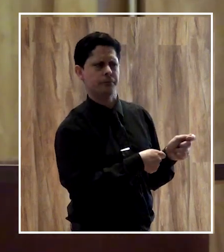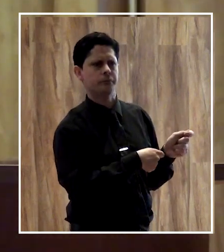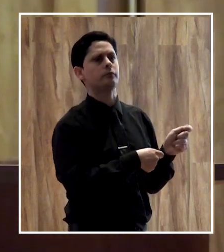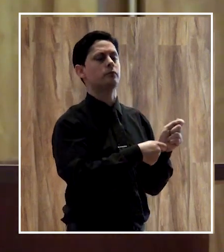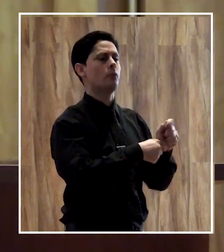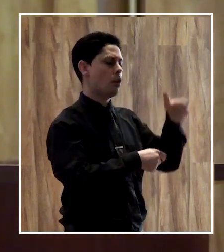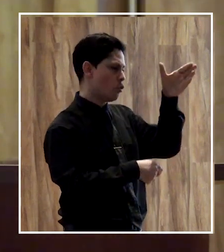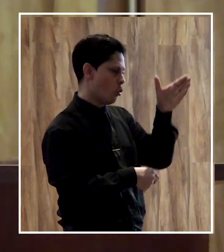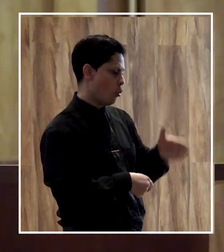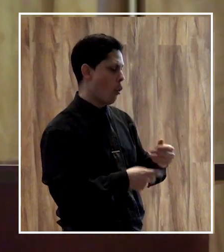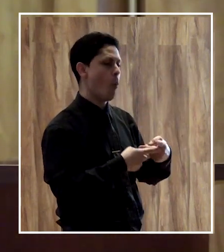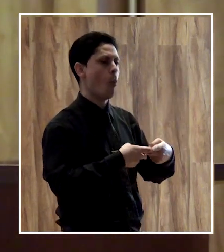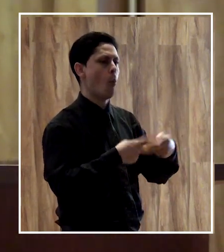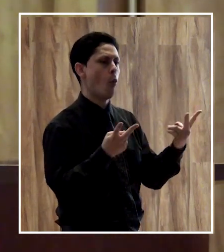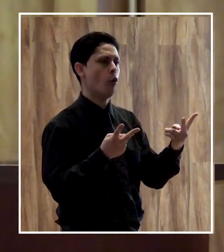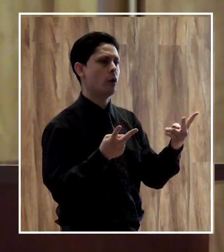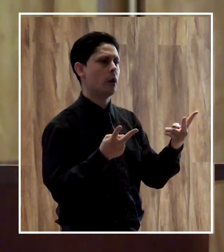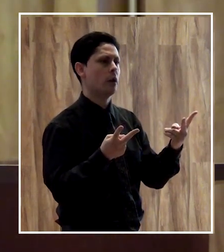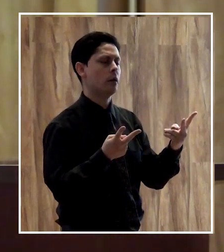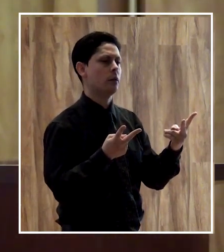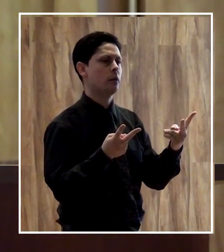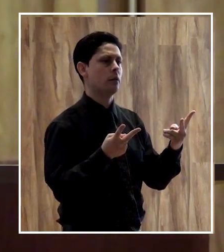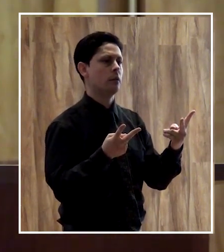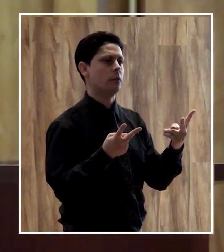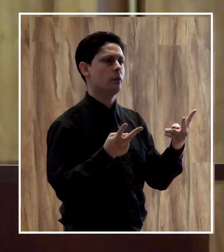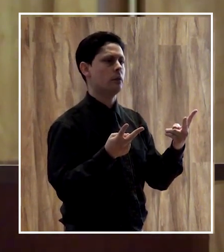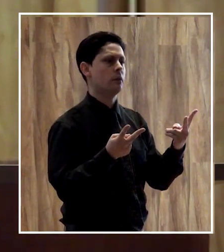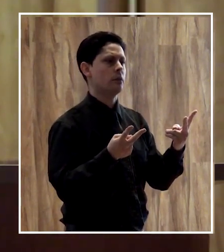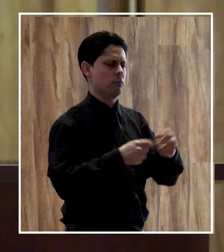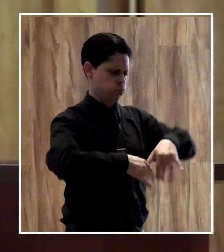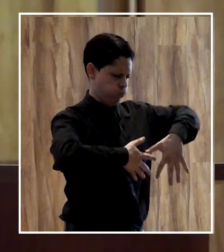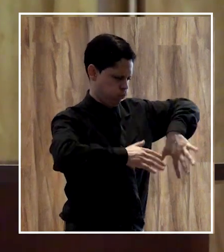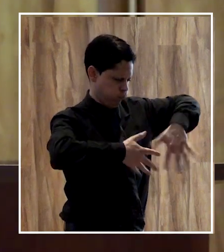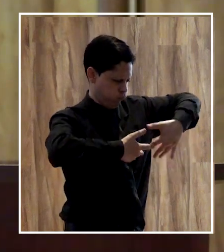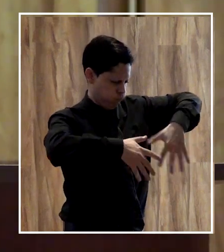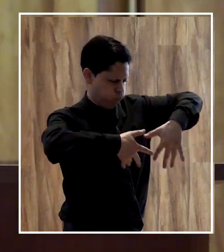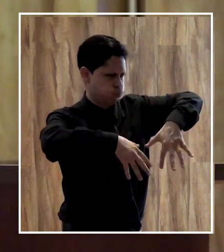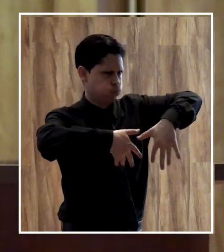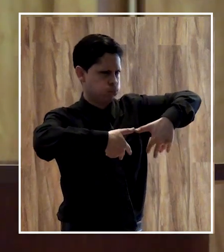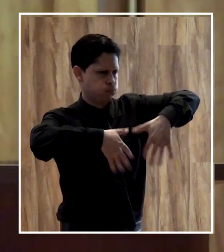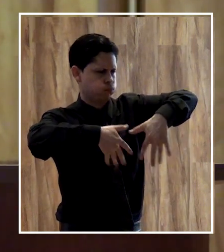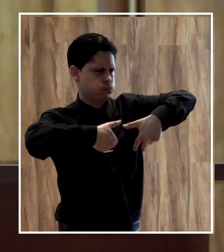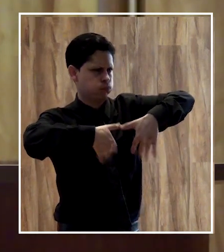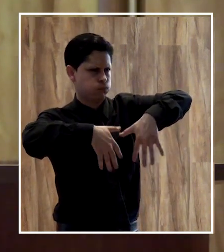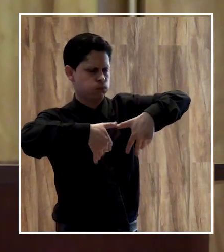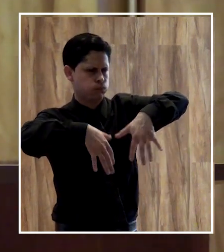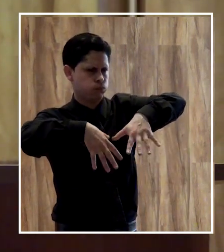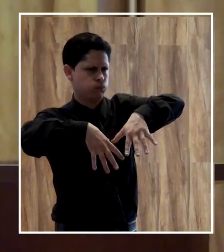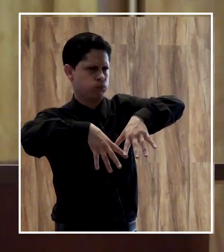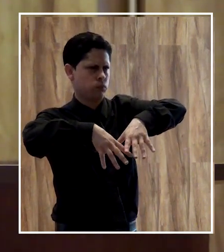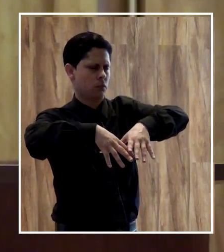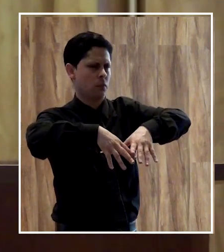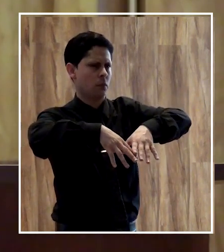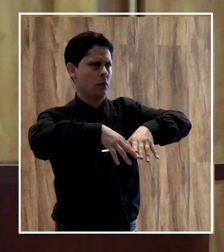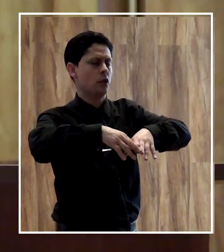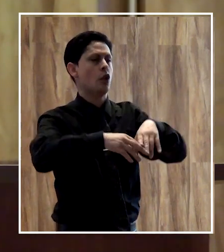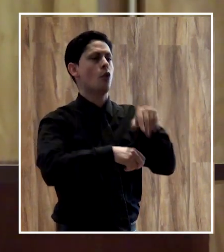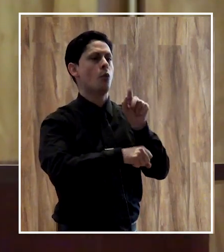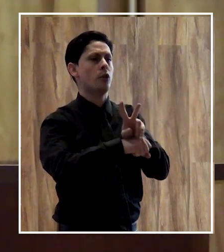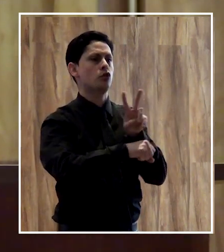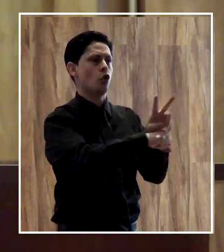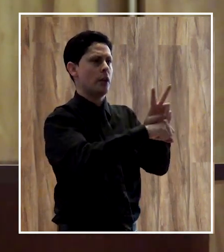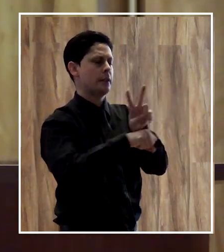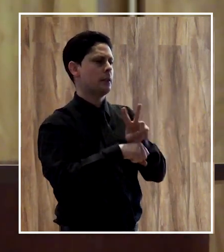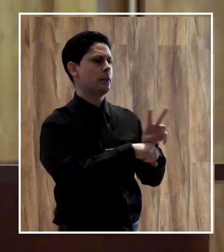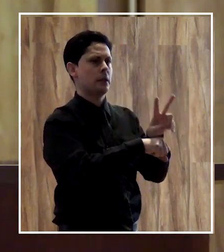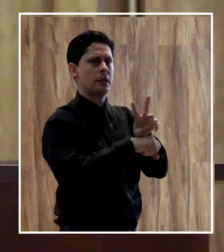significación de la educación pública, quienes entraron a la fuerza a estas aulas, con la complicidad